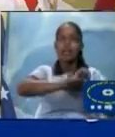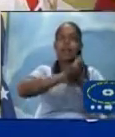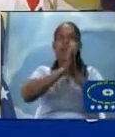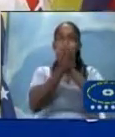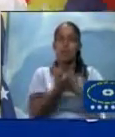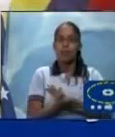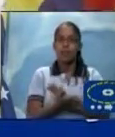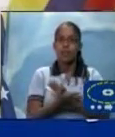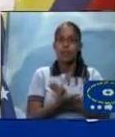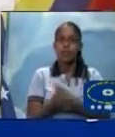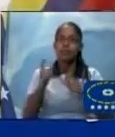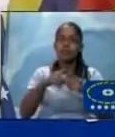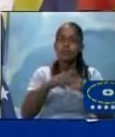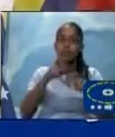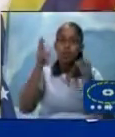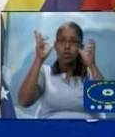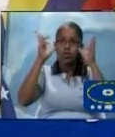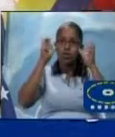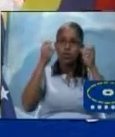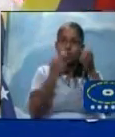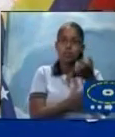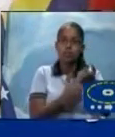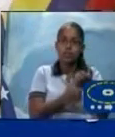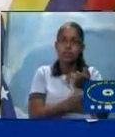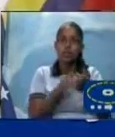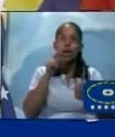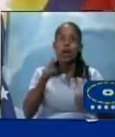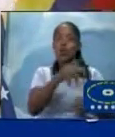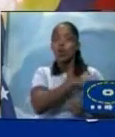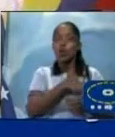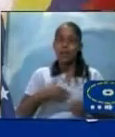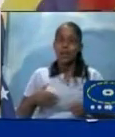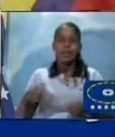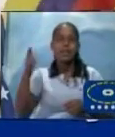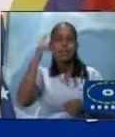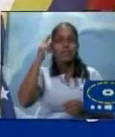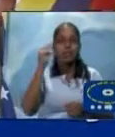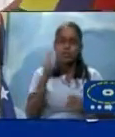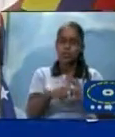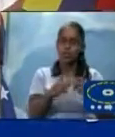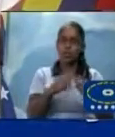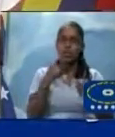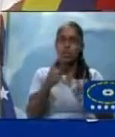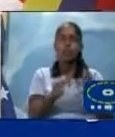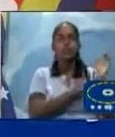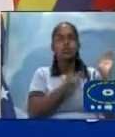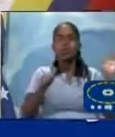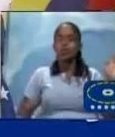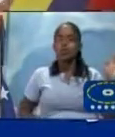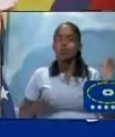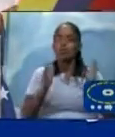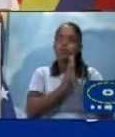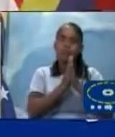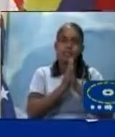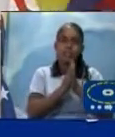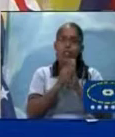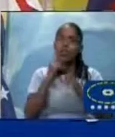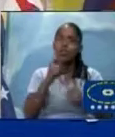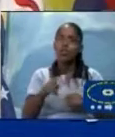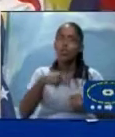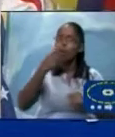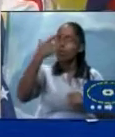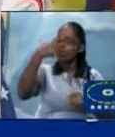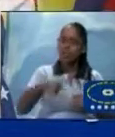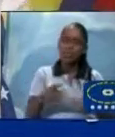derribada. ¿Me estás oyendo, hermano? Amén. Ellos querían saber y le dijeron: Señor, dinos cuándo serán